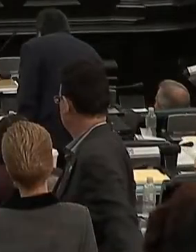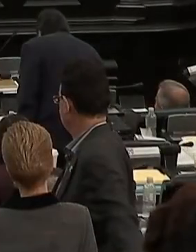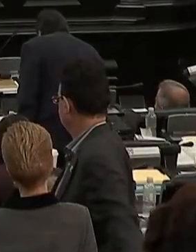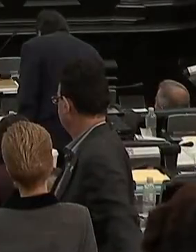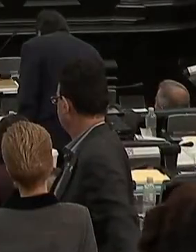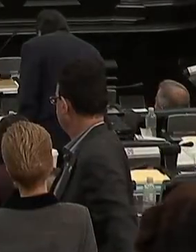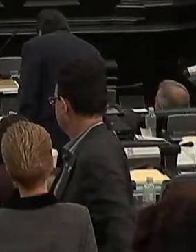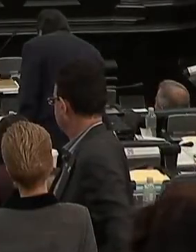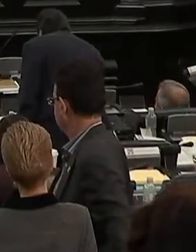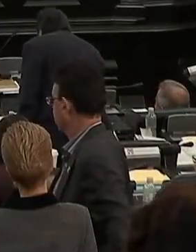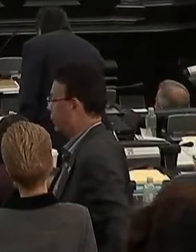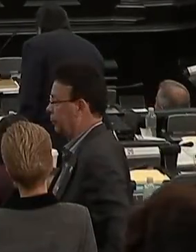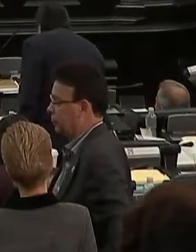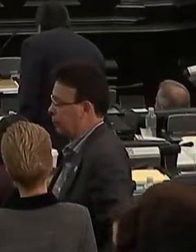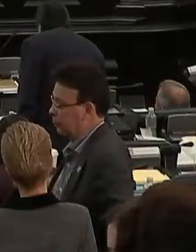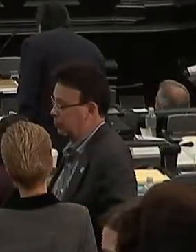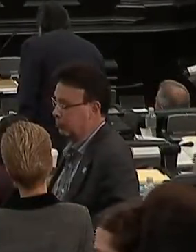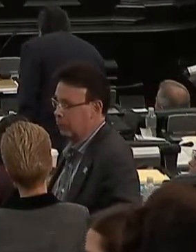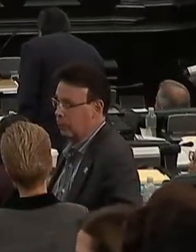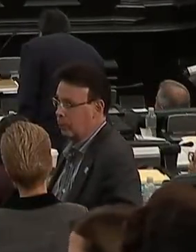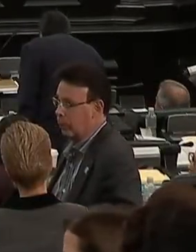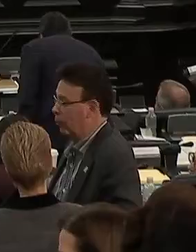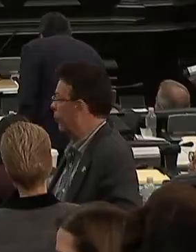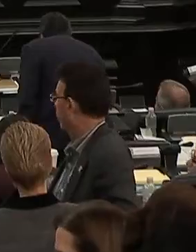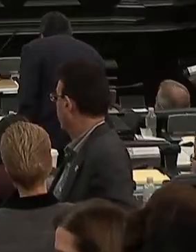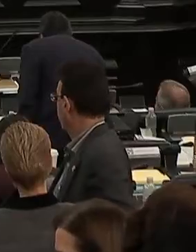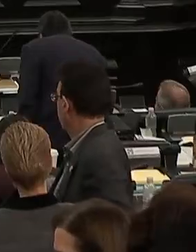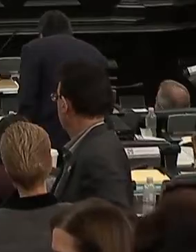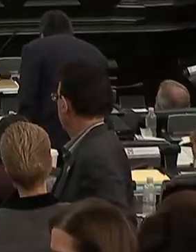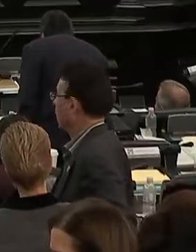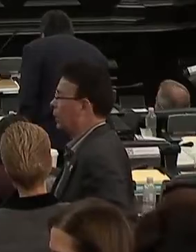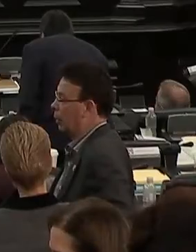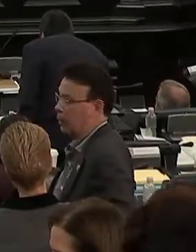Presidente, a ver, creo que fue